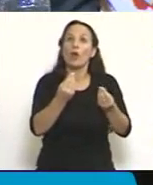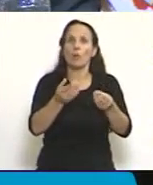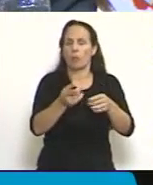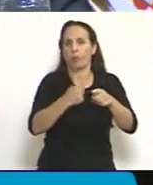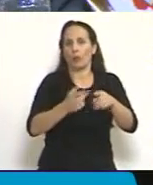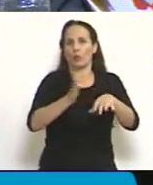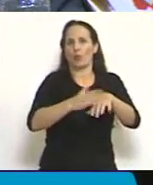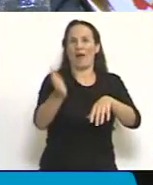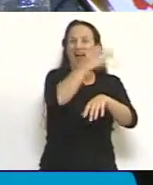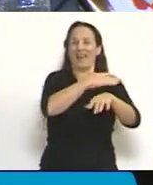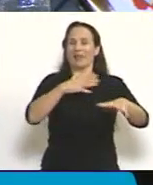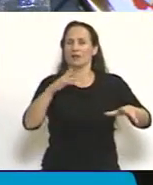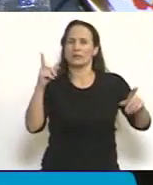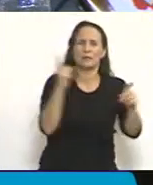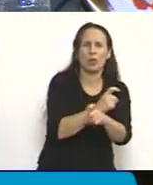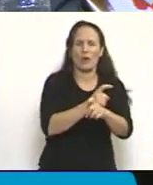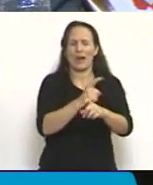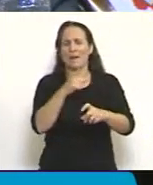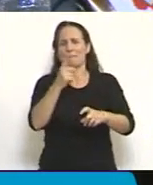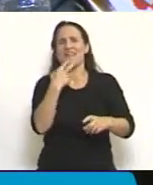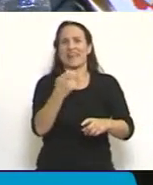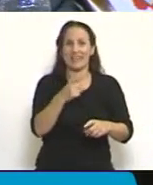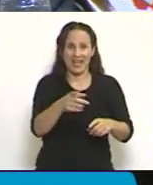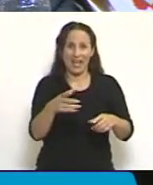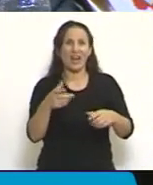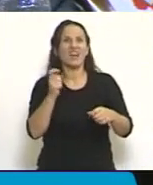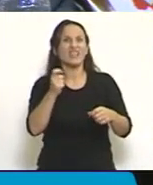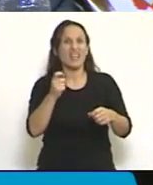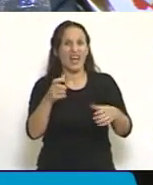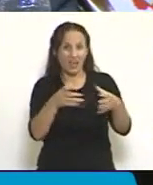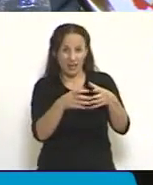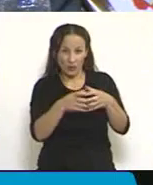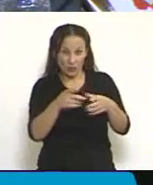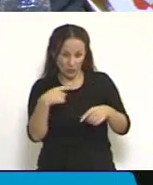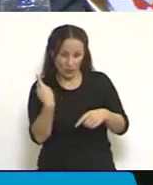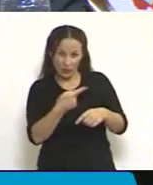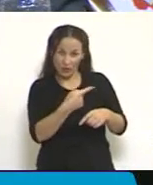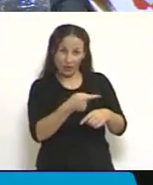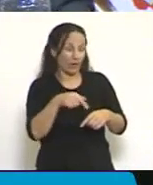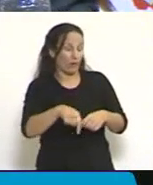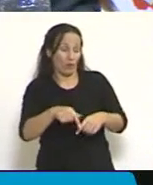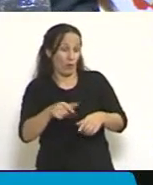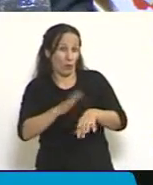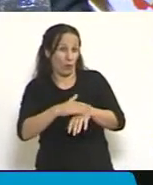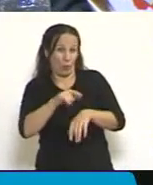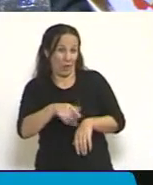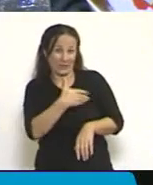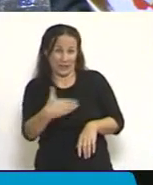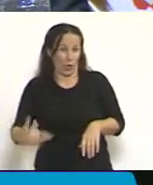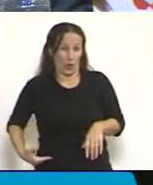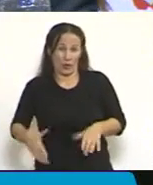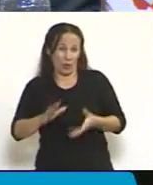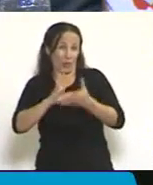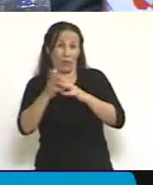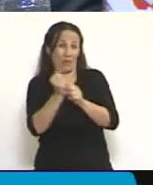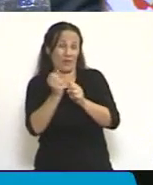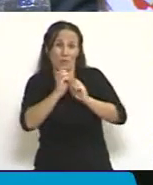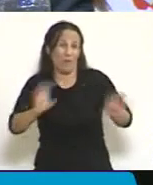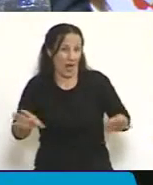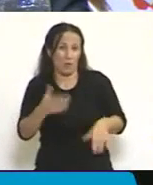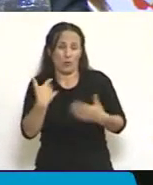concentrado en subsidios a empresas como Camesa y Enarsa, en donde han sido destinados a combustibles que no